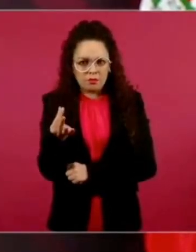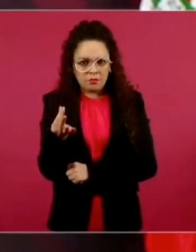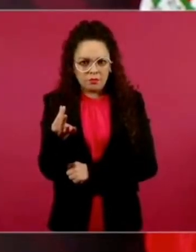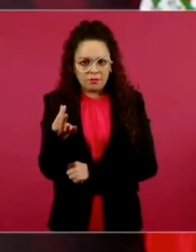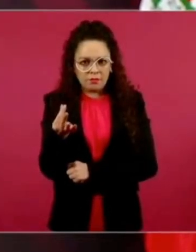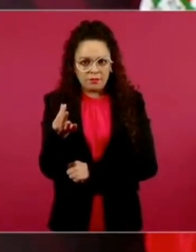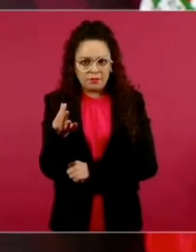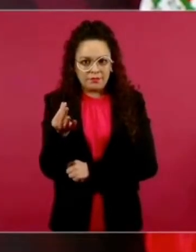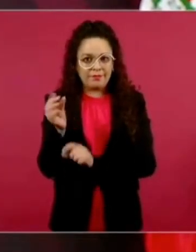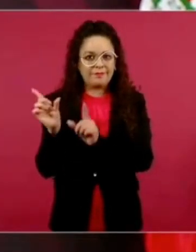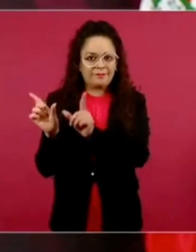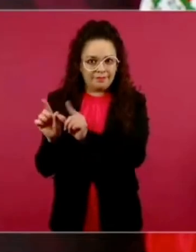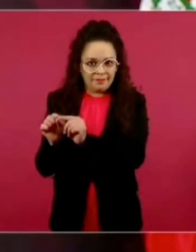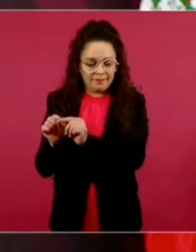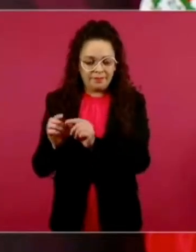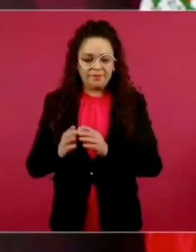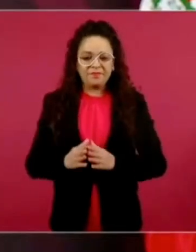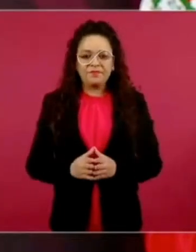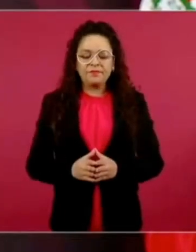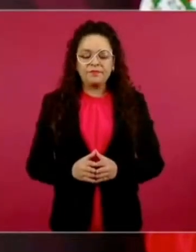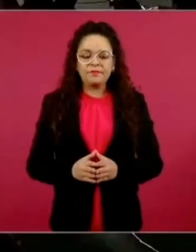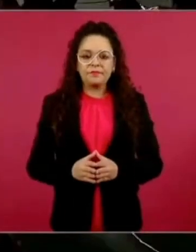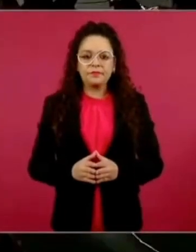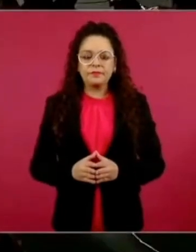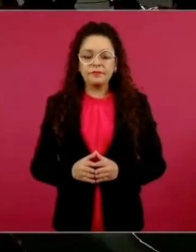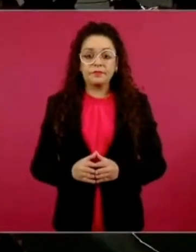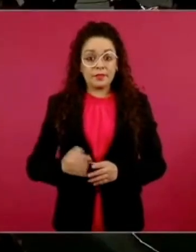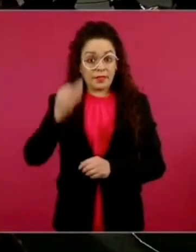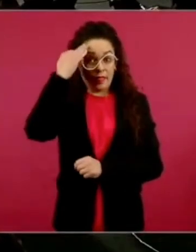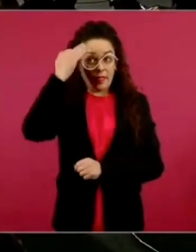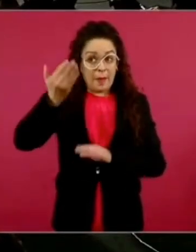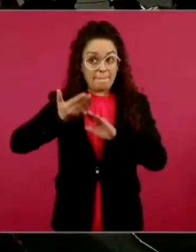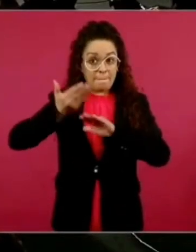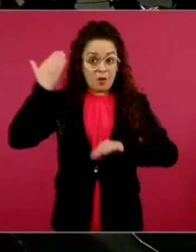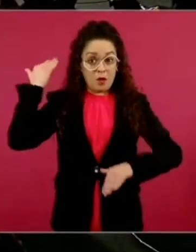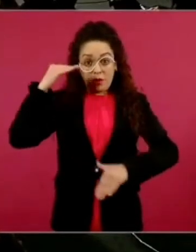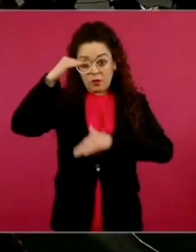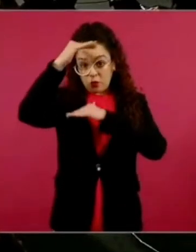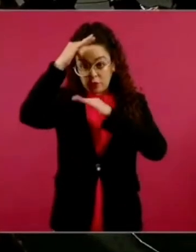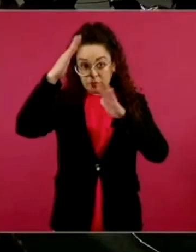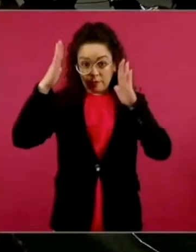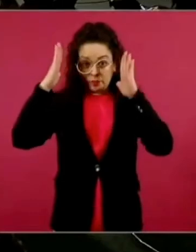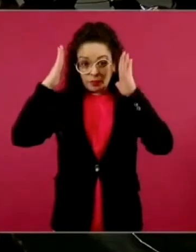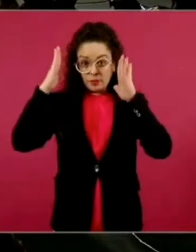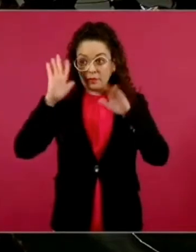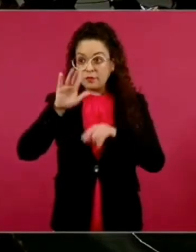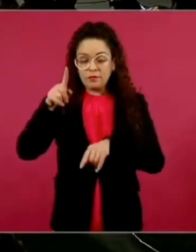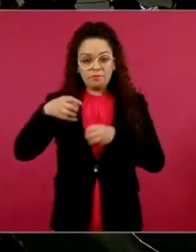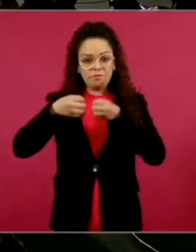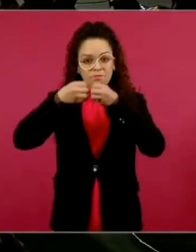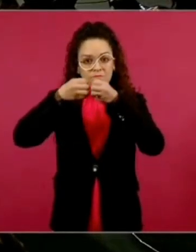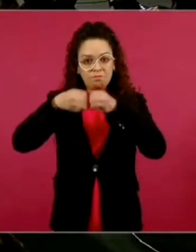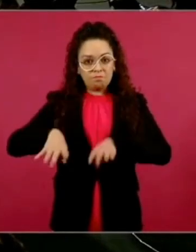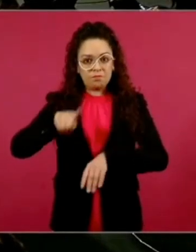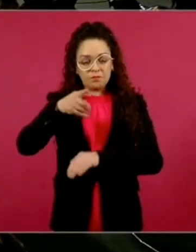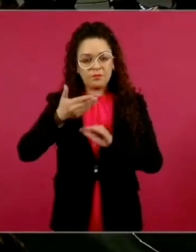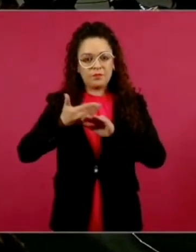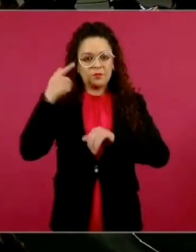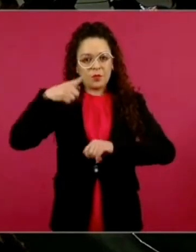¿Cómo olvidar que cuando los conservadores resultaron derrotados en la guerra de